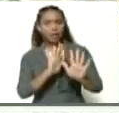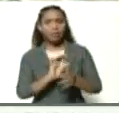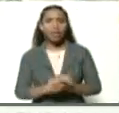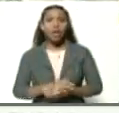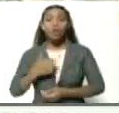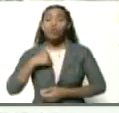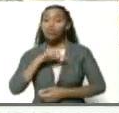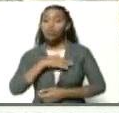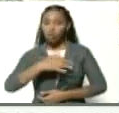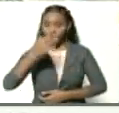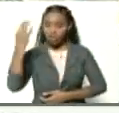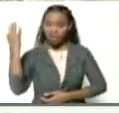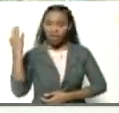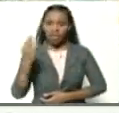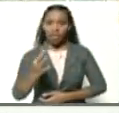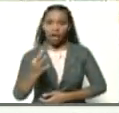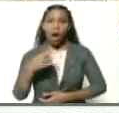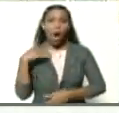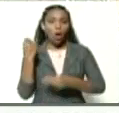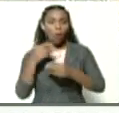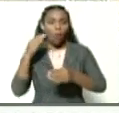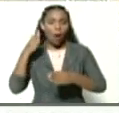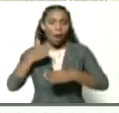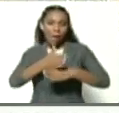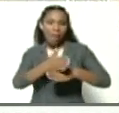Nosotros somos de verdad, como esta madera.